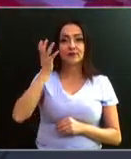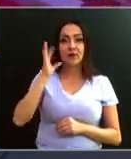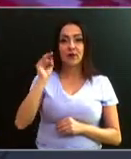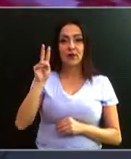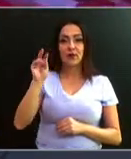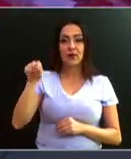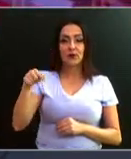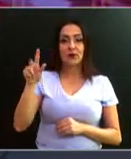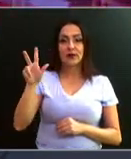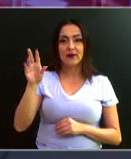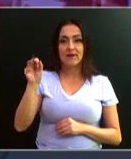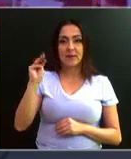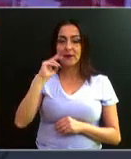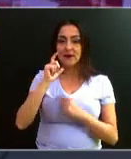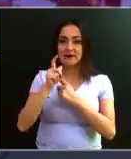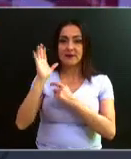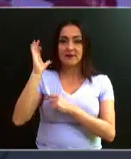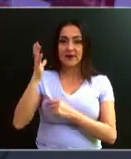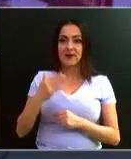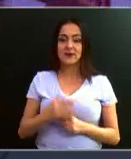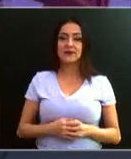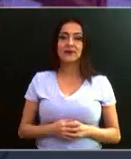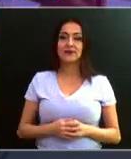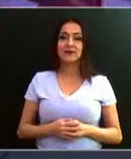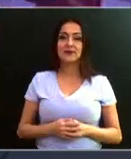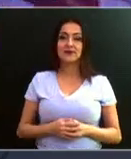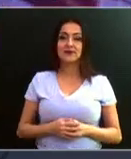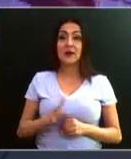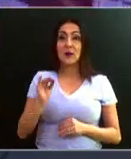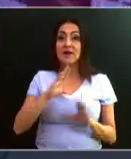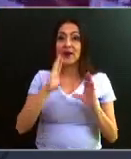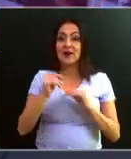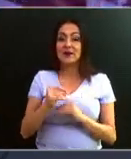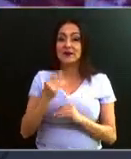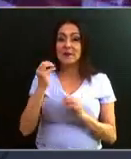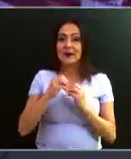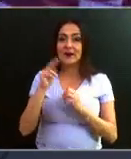92.3 FM de Extra Radio. Hasta las 9 de la noche con más noticias. Muy buenas noches.